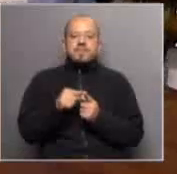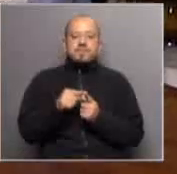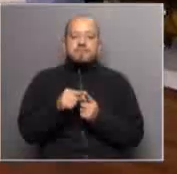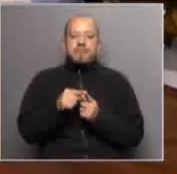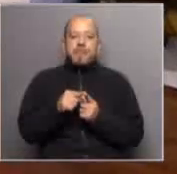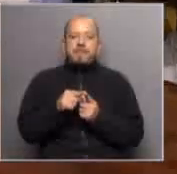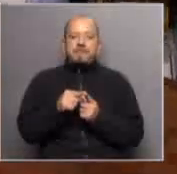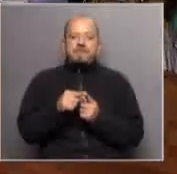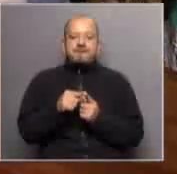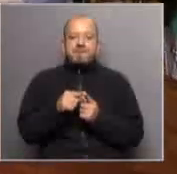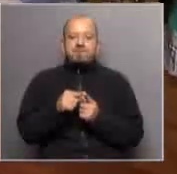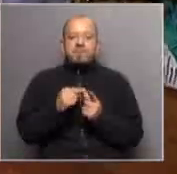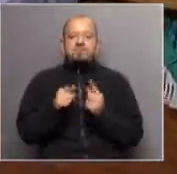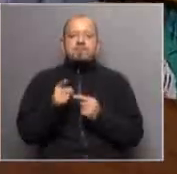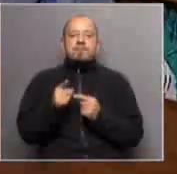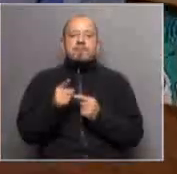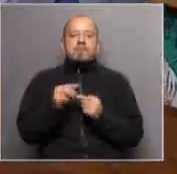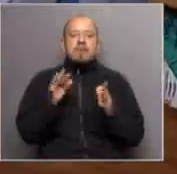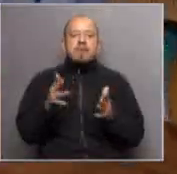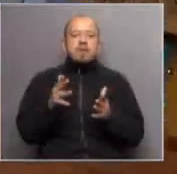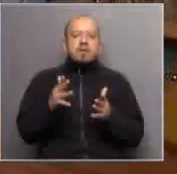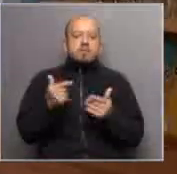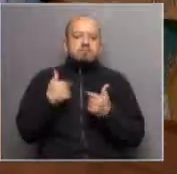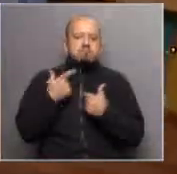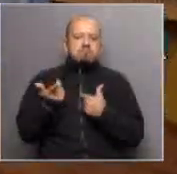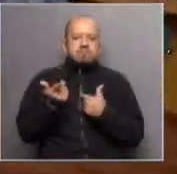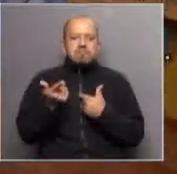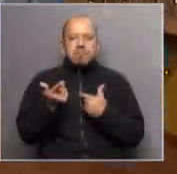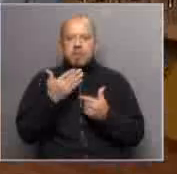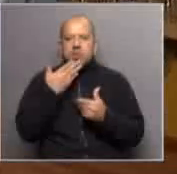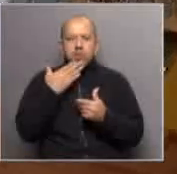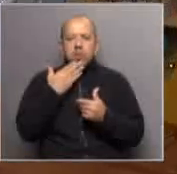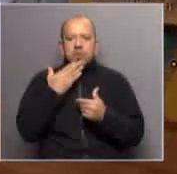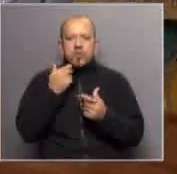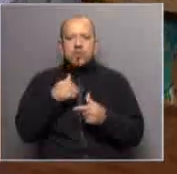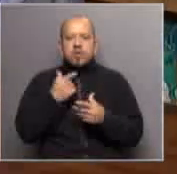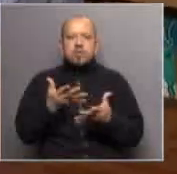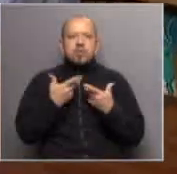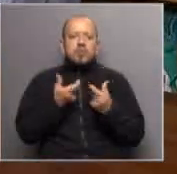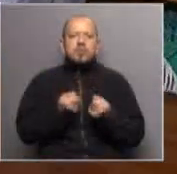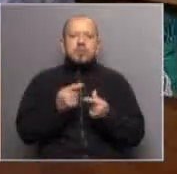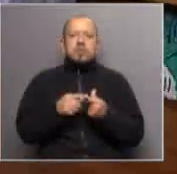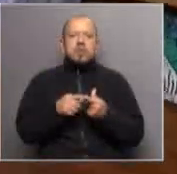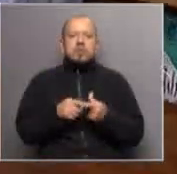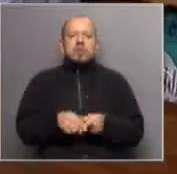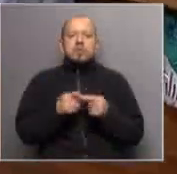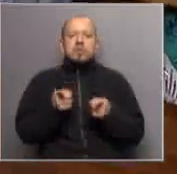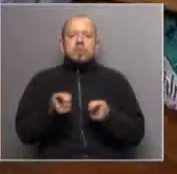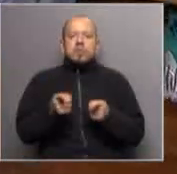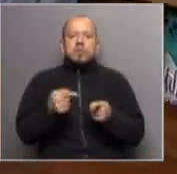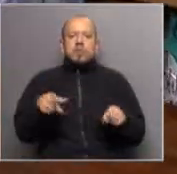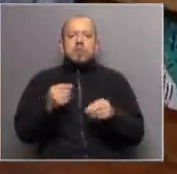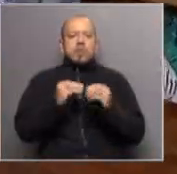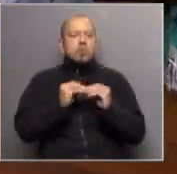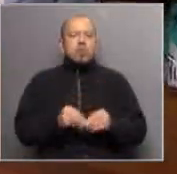meterme en intimidades de vuestro negocio, la curiosidad de todos los uruguayos en este momento, que nos apoyamos entre todos, que tiramos para adelante, ¿cómo la llevan con las